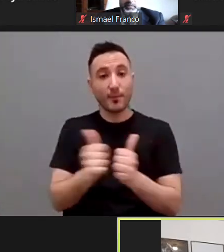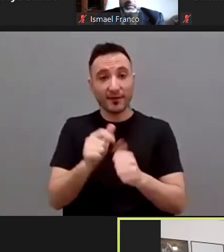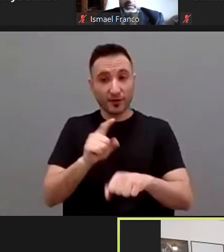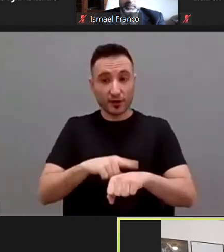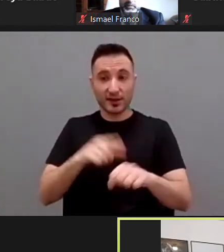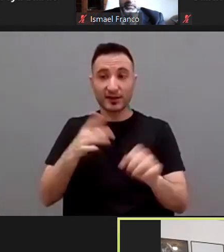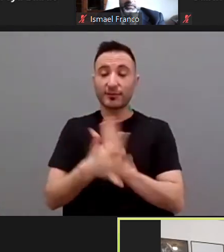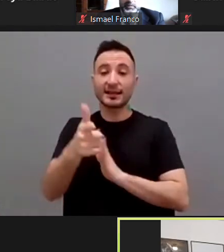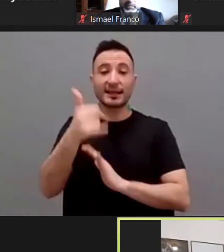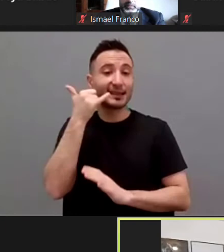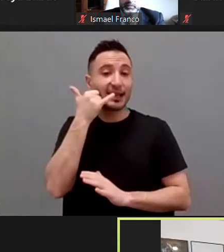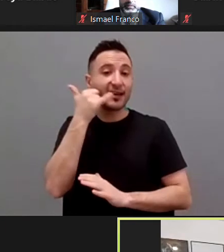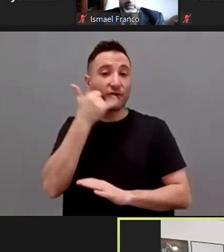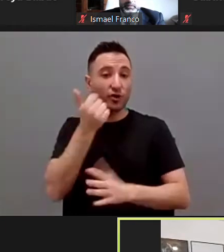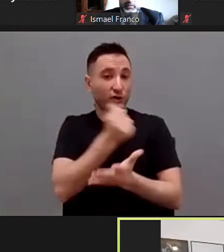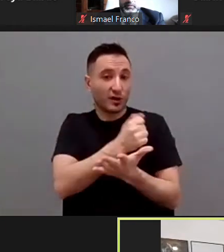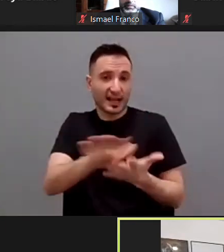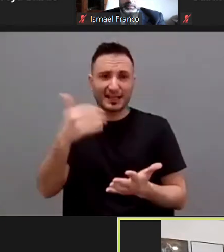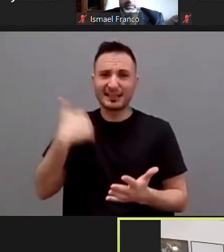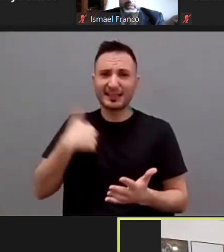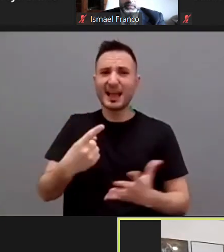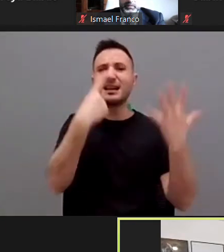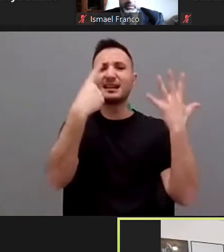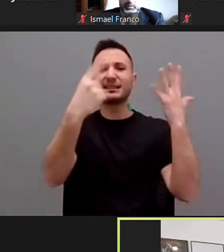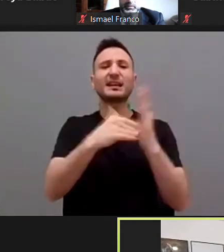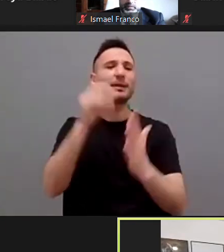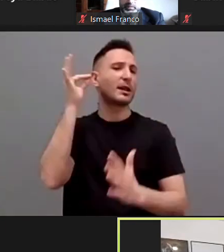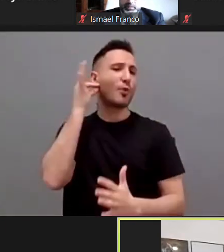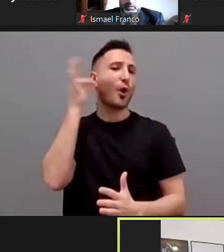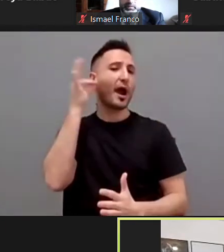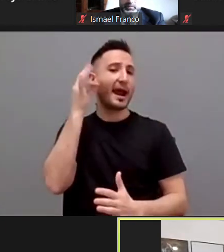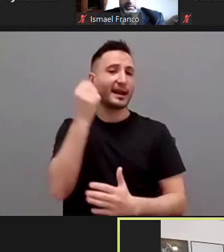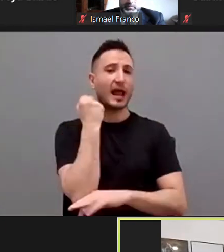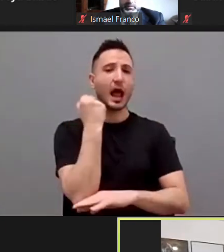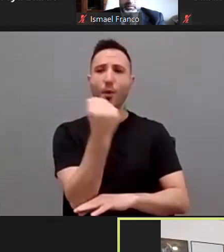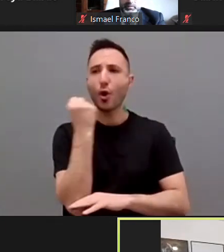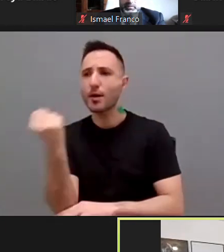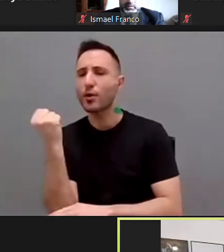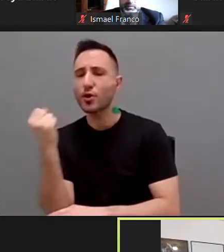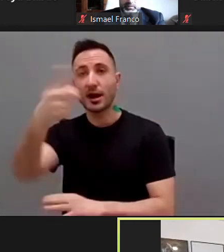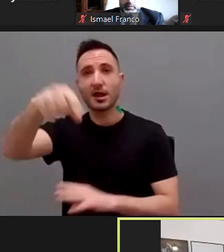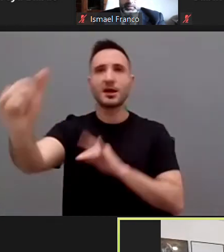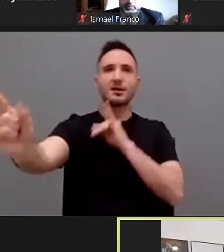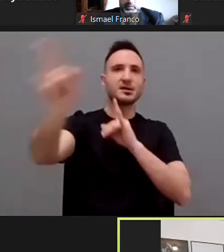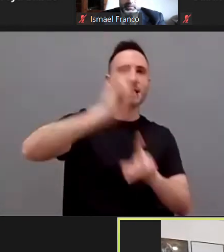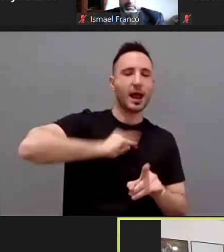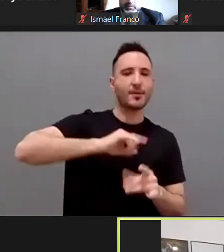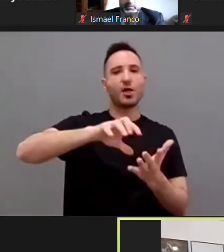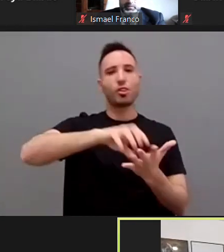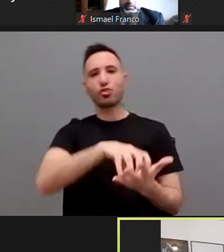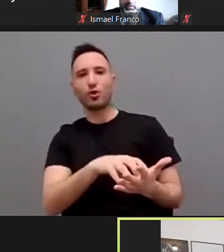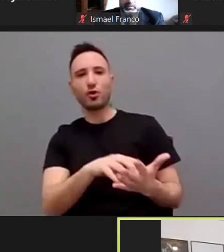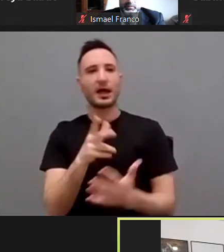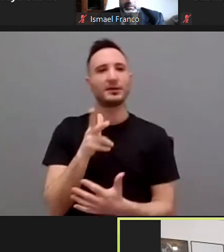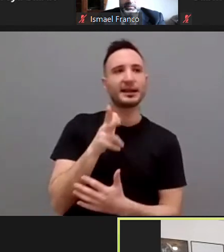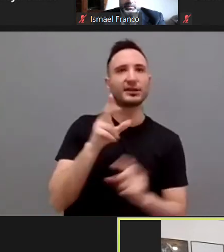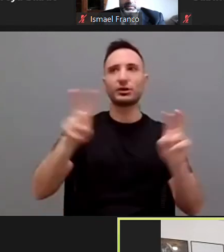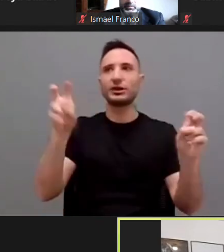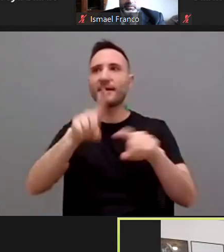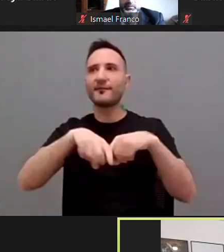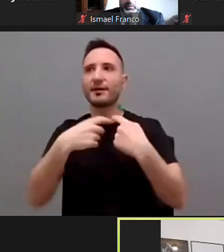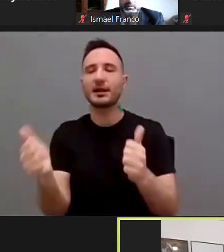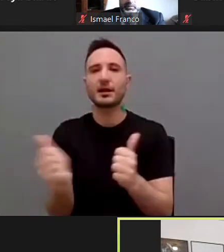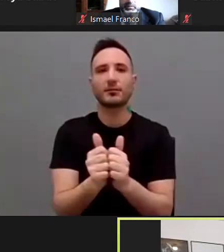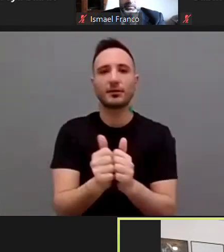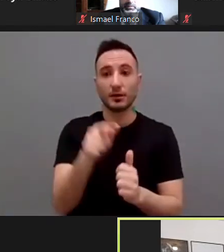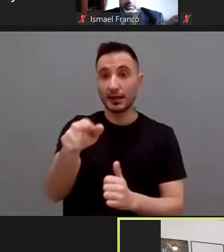dado apoyo a más de 6.000 mujeres ya, madres, que tienen dudas sobre sus derechos en torno a la conciliación. Imagínate este teléfono